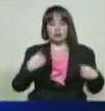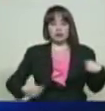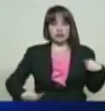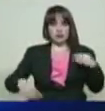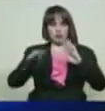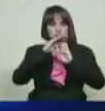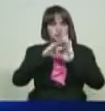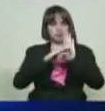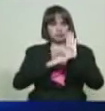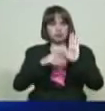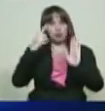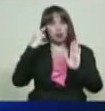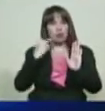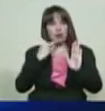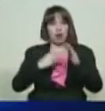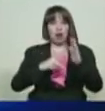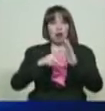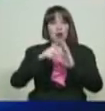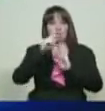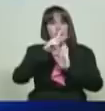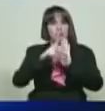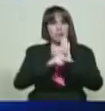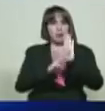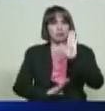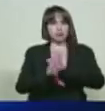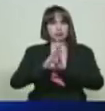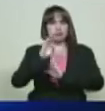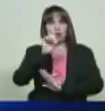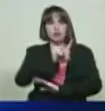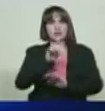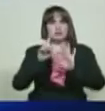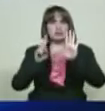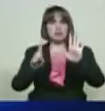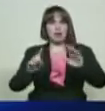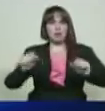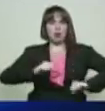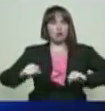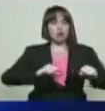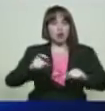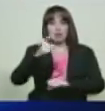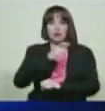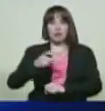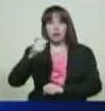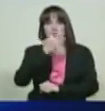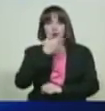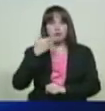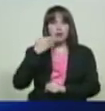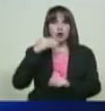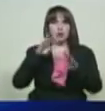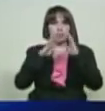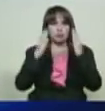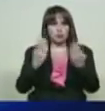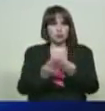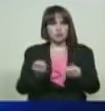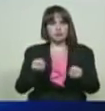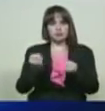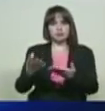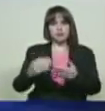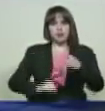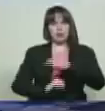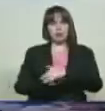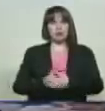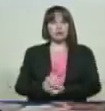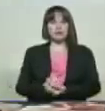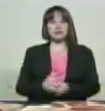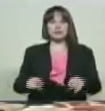económica bolivariana, para el plan de crecimiento y los 16 motores. Estamos buscando lo mejor del mundo. De igual manera, el